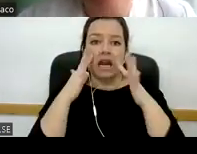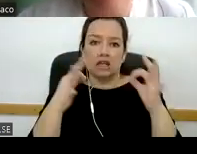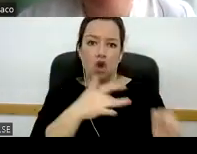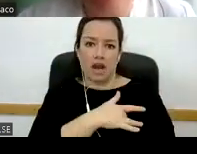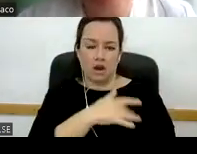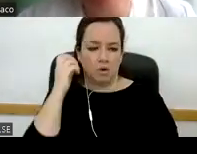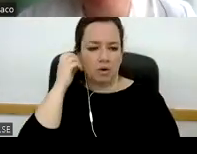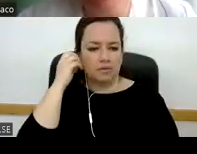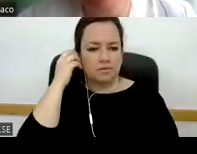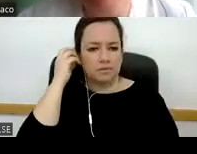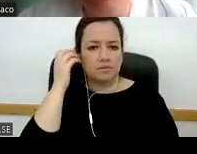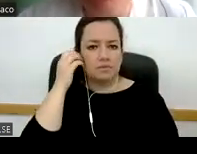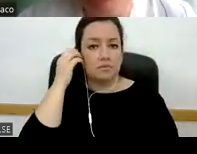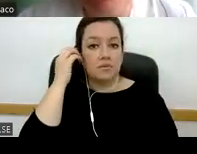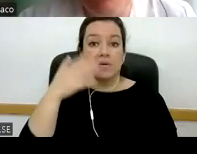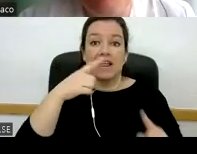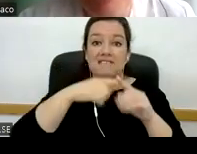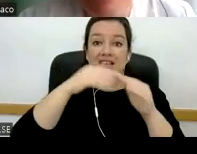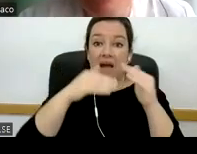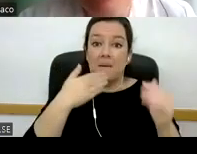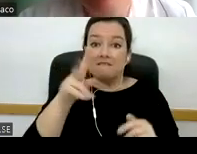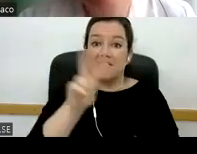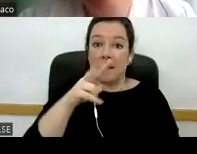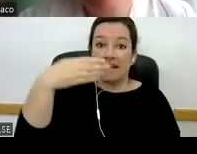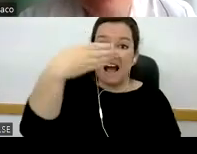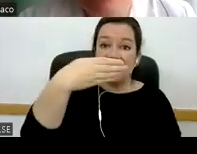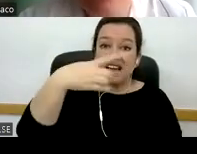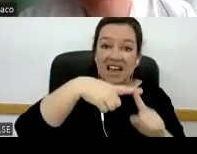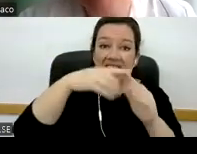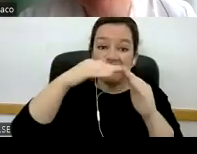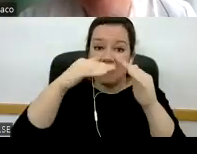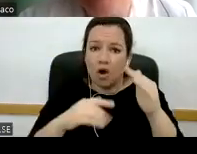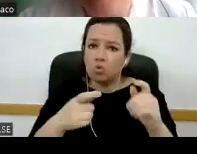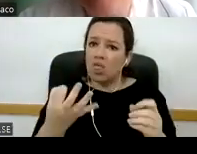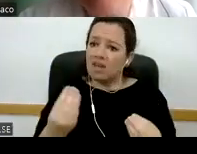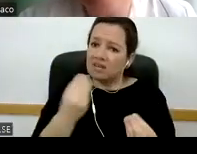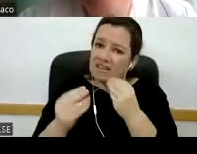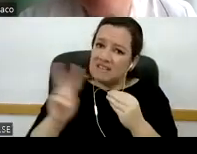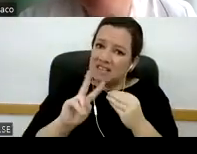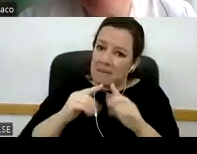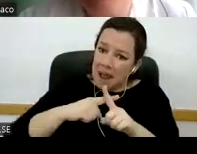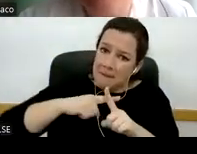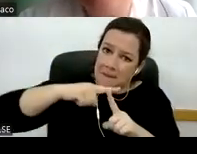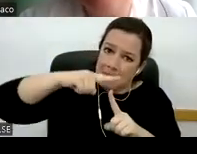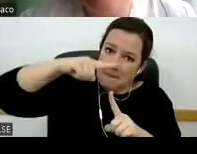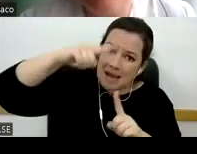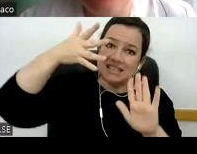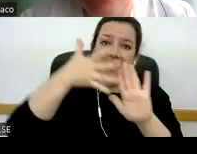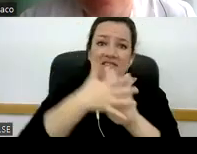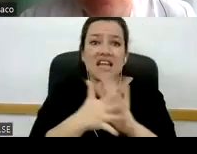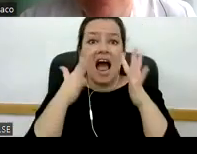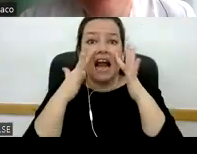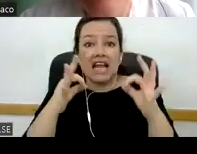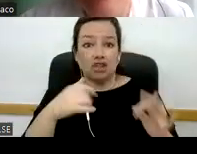visto antes. Vale, pues una presencia de niveles bajos de vitamina B, si la revertimos, también conseguimos prevenir hasta un 50% del total de